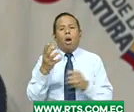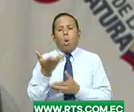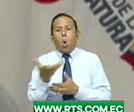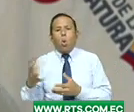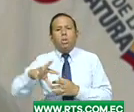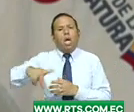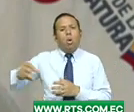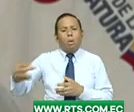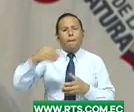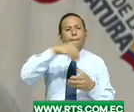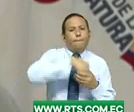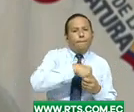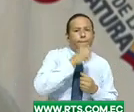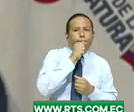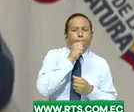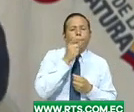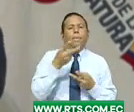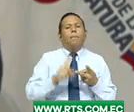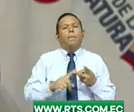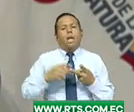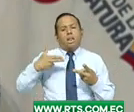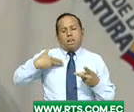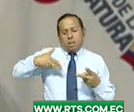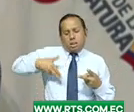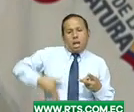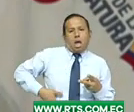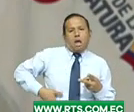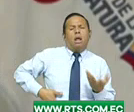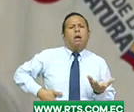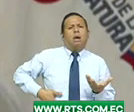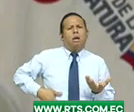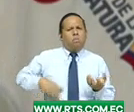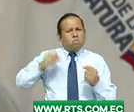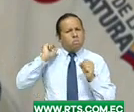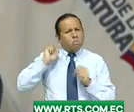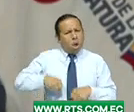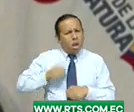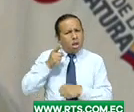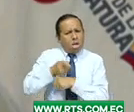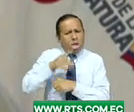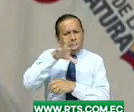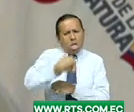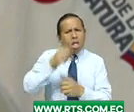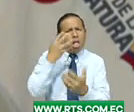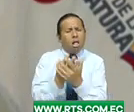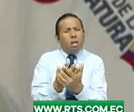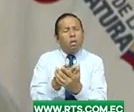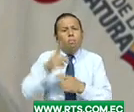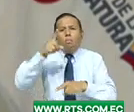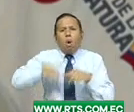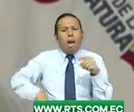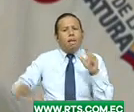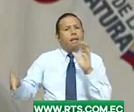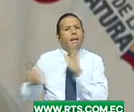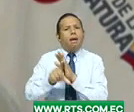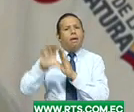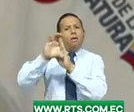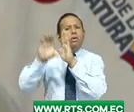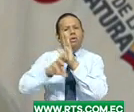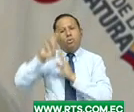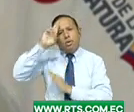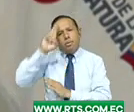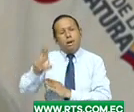robados y porte de armas es improcedente la prisión preventiva por mandato legal y constitucional